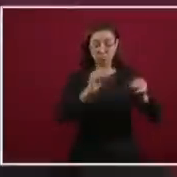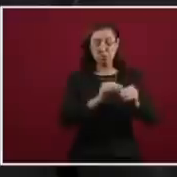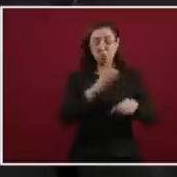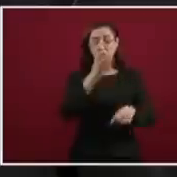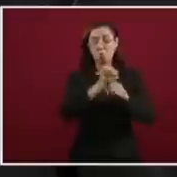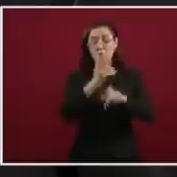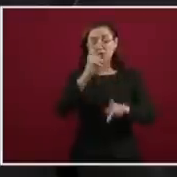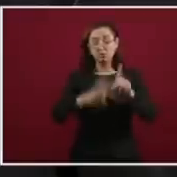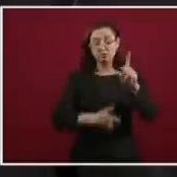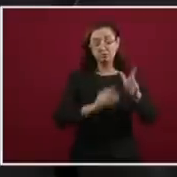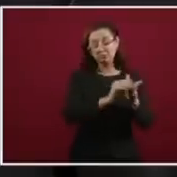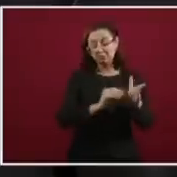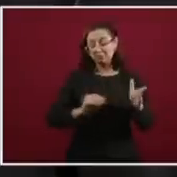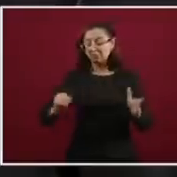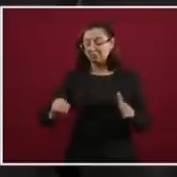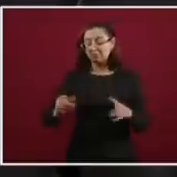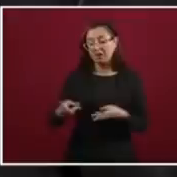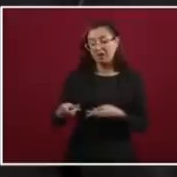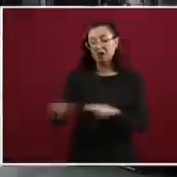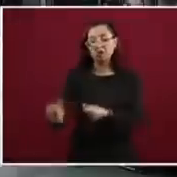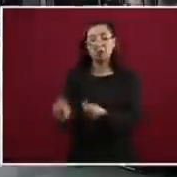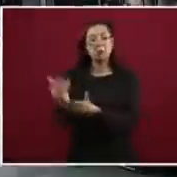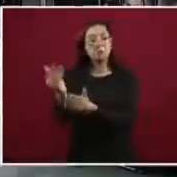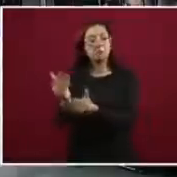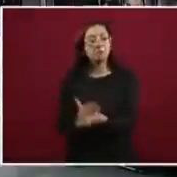esa es la economía moral